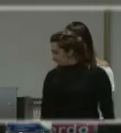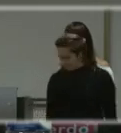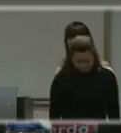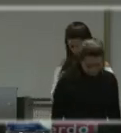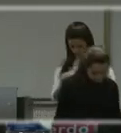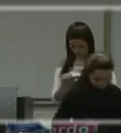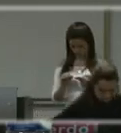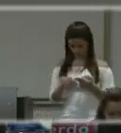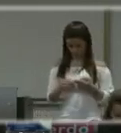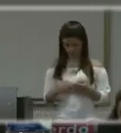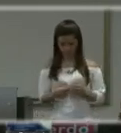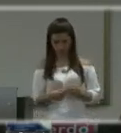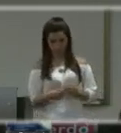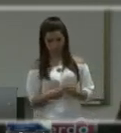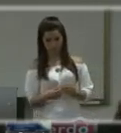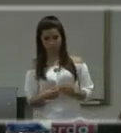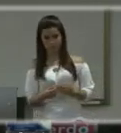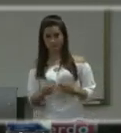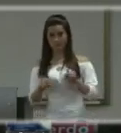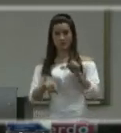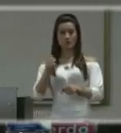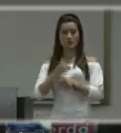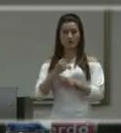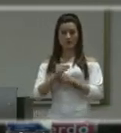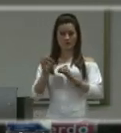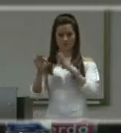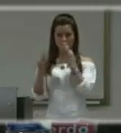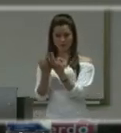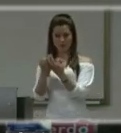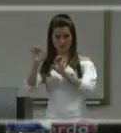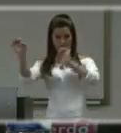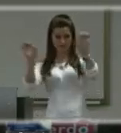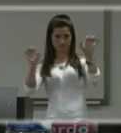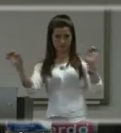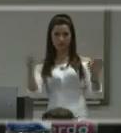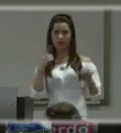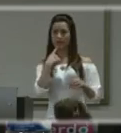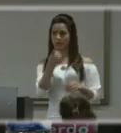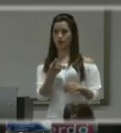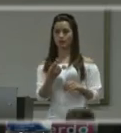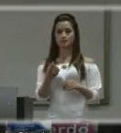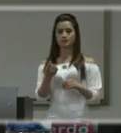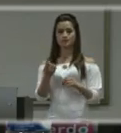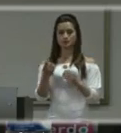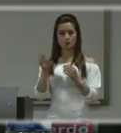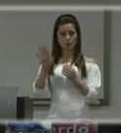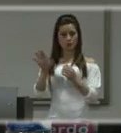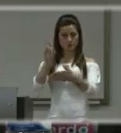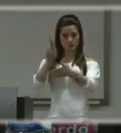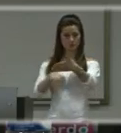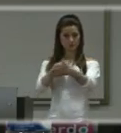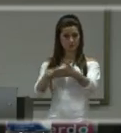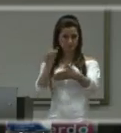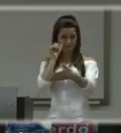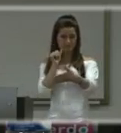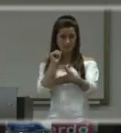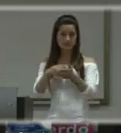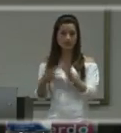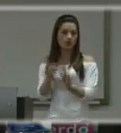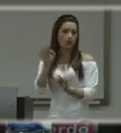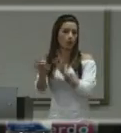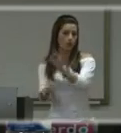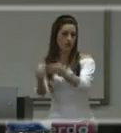Otras de las, bueno, los defensores de familia en general dijeron que la interdicción es para proteger y muchos están de acuerdo para proteger